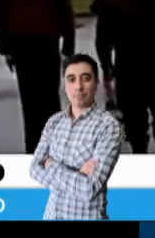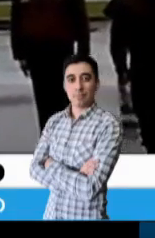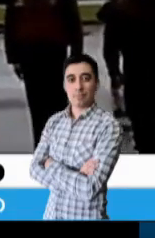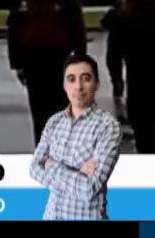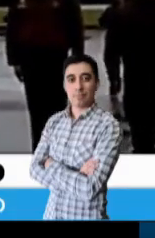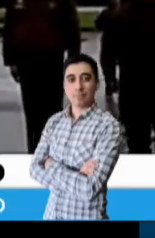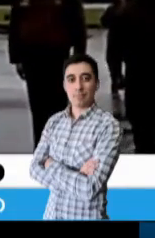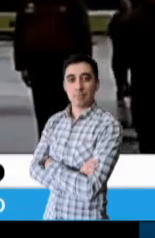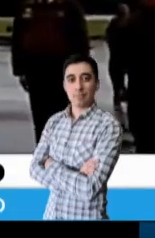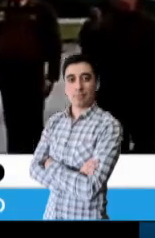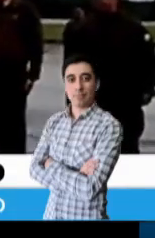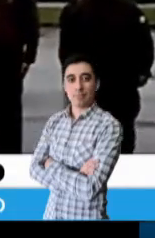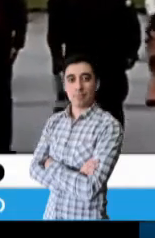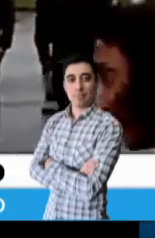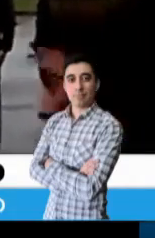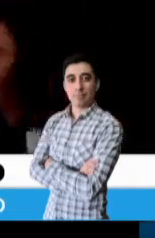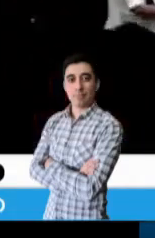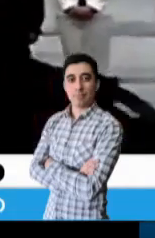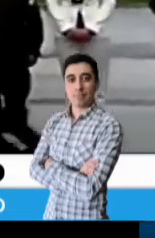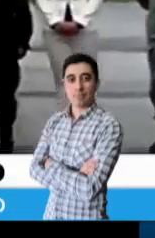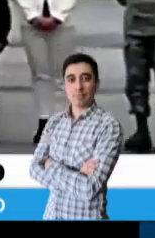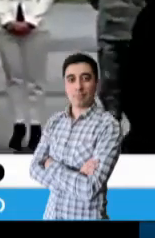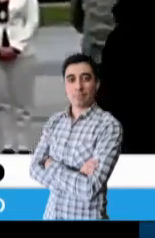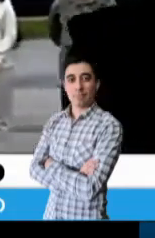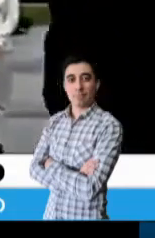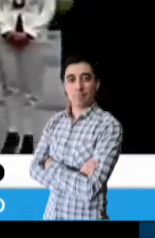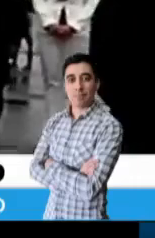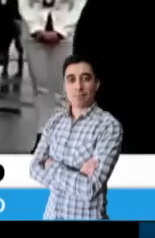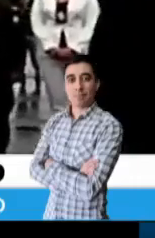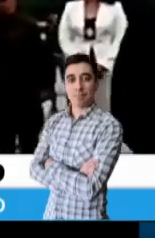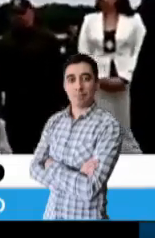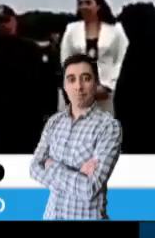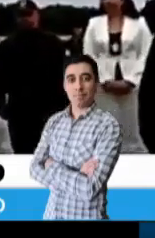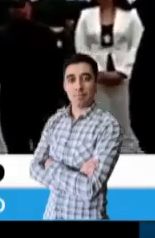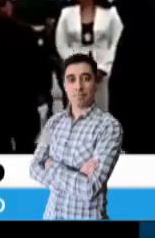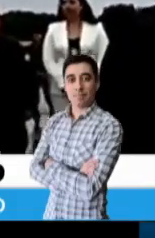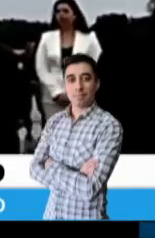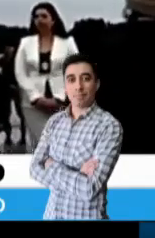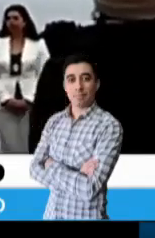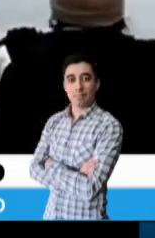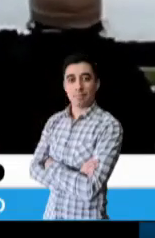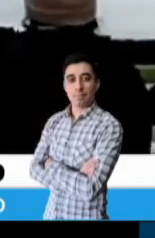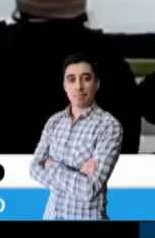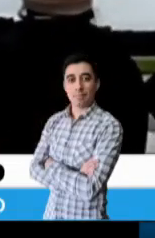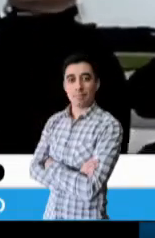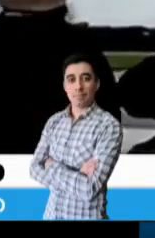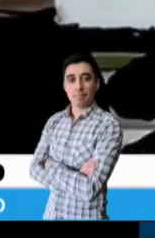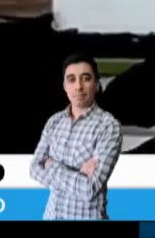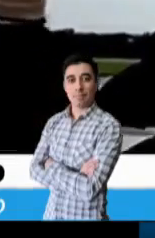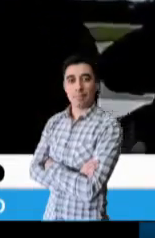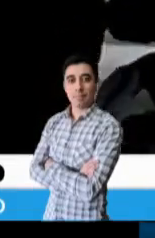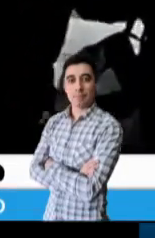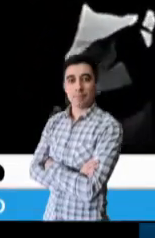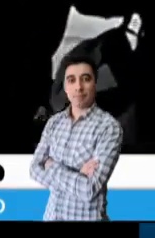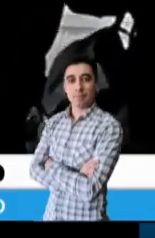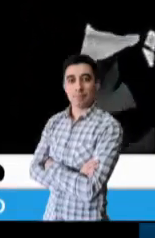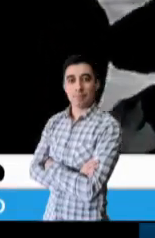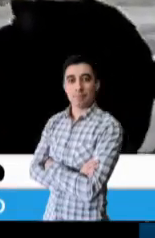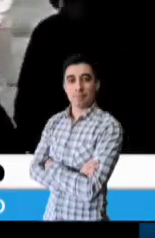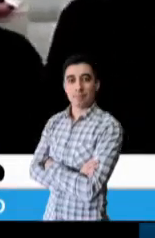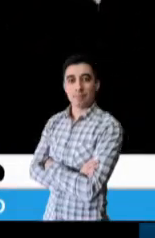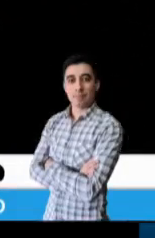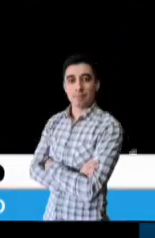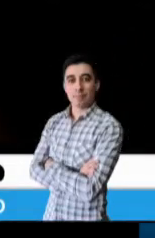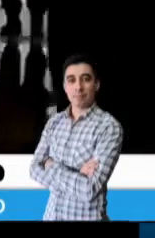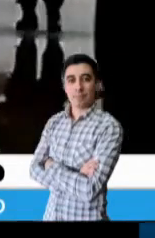que el presidente Boric conozca la realidad de la región y asuma que hay terrorismo en la zona. Que el presidente reconozca que después de 11